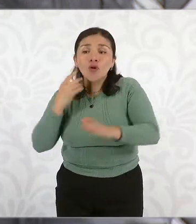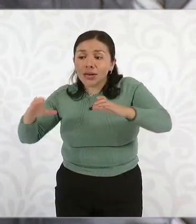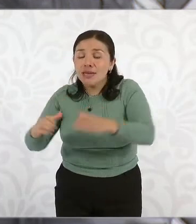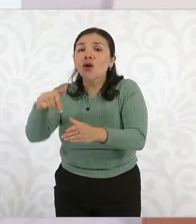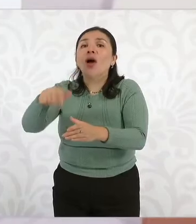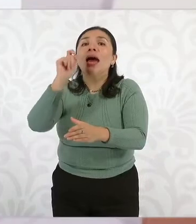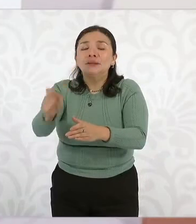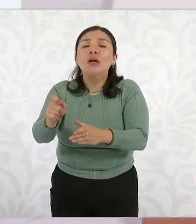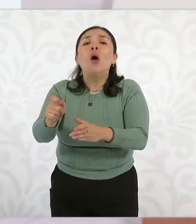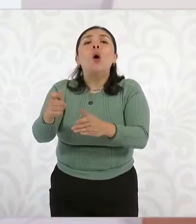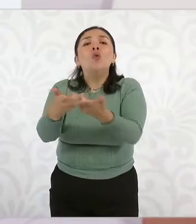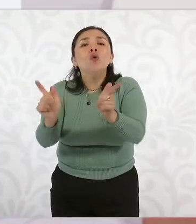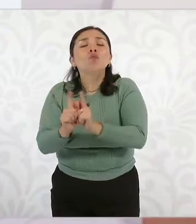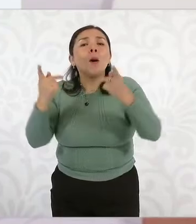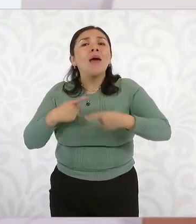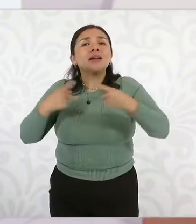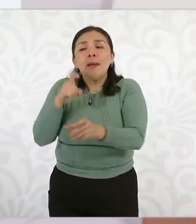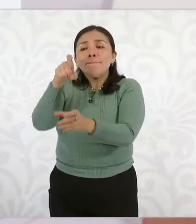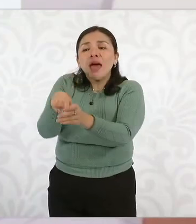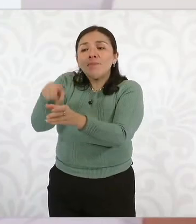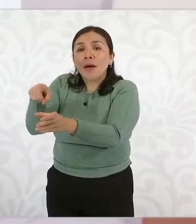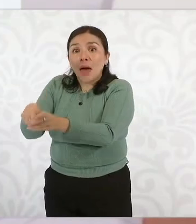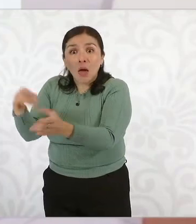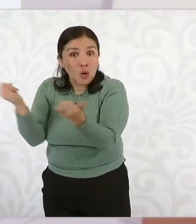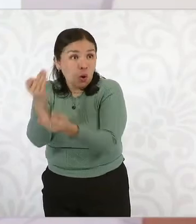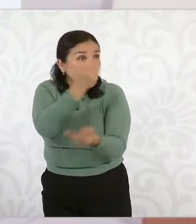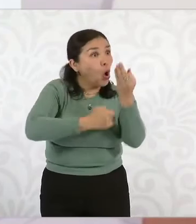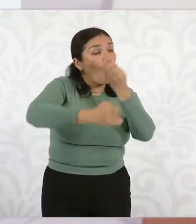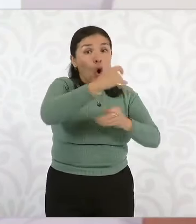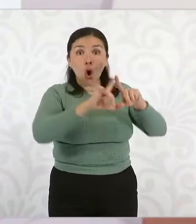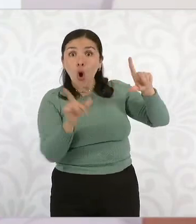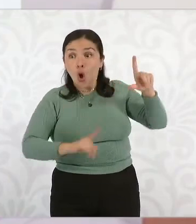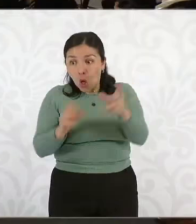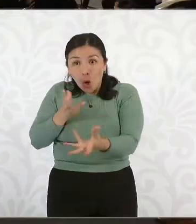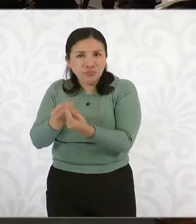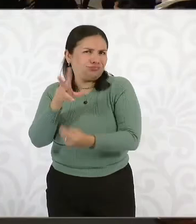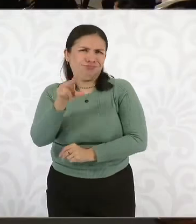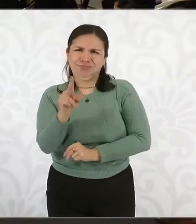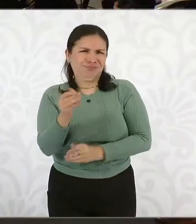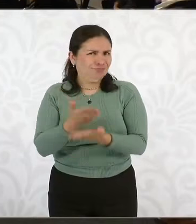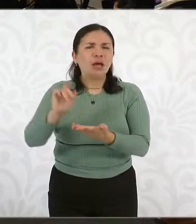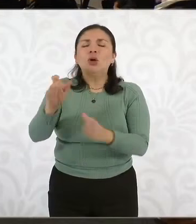de la sociedad, no es la sociedad. Entonces,